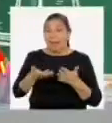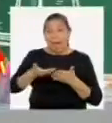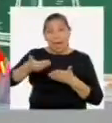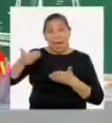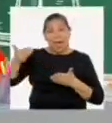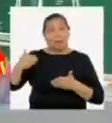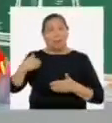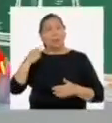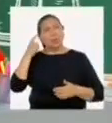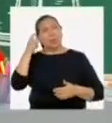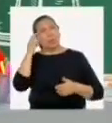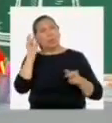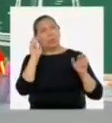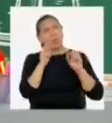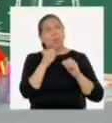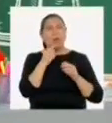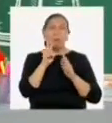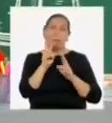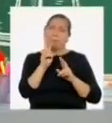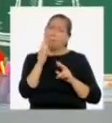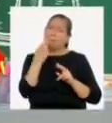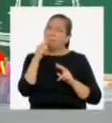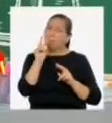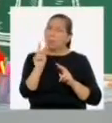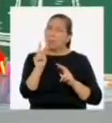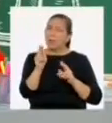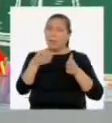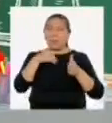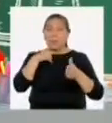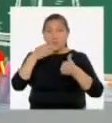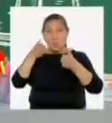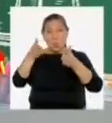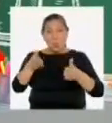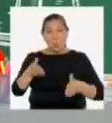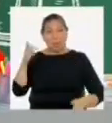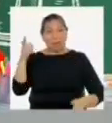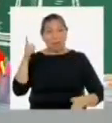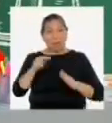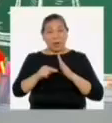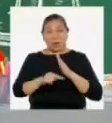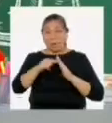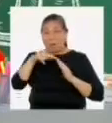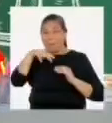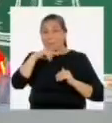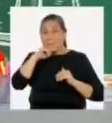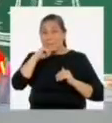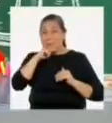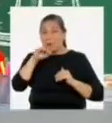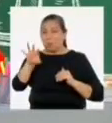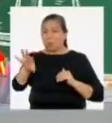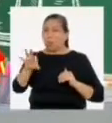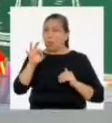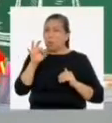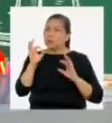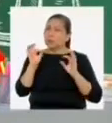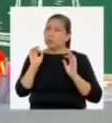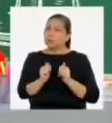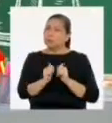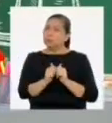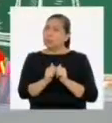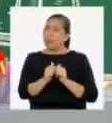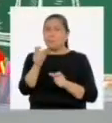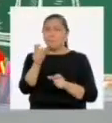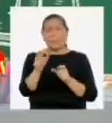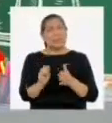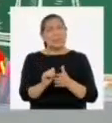programa anterior me quedé con una inquietud, pues vimos que en las tumbas de las mujeres líderes de la costa norte del Perú se hallaron